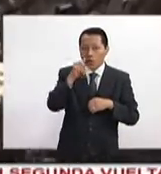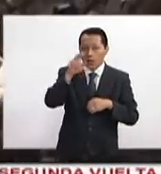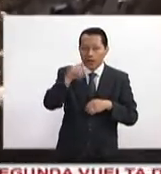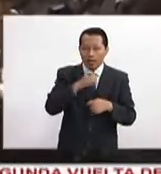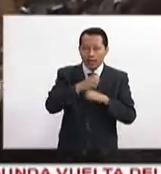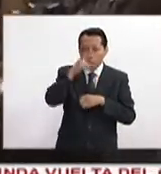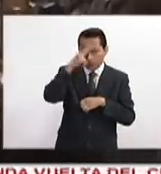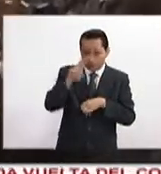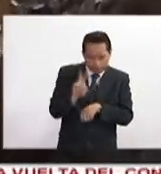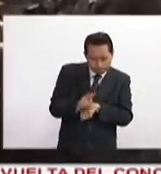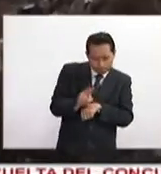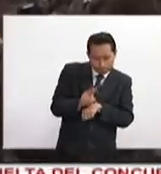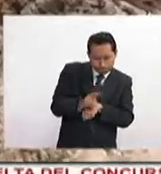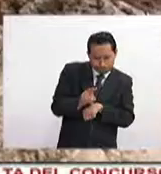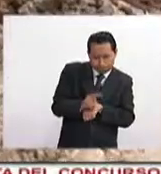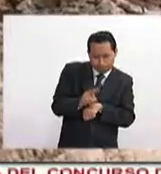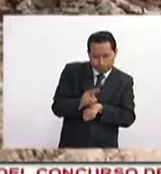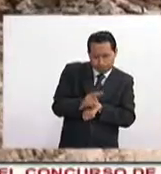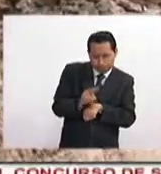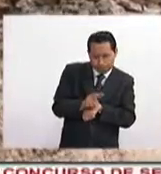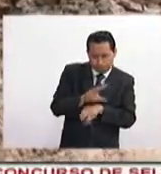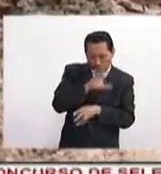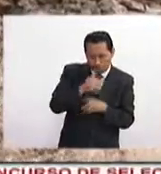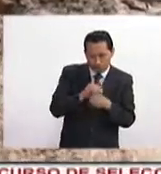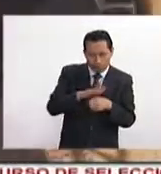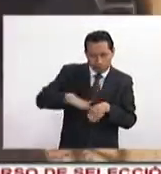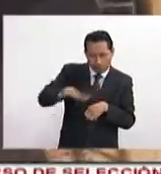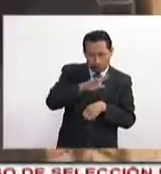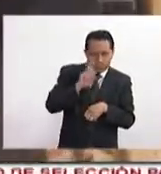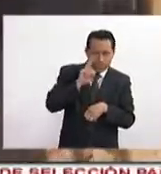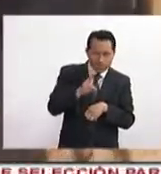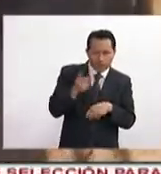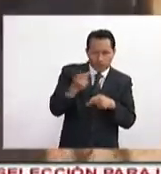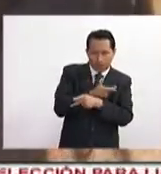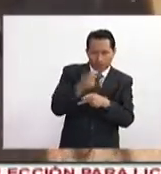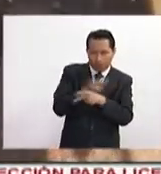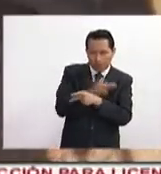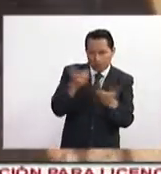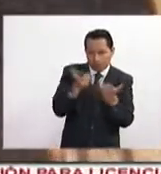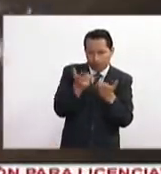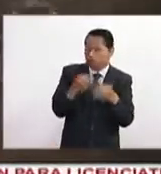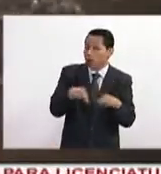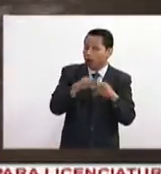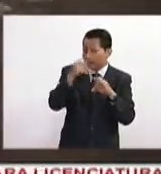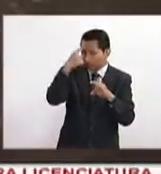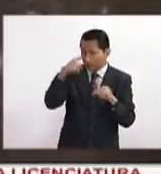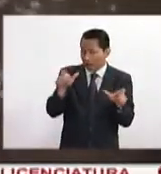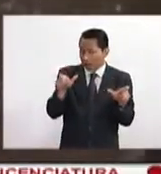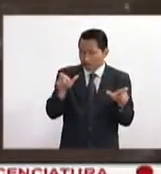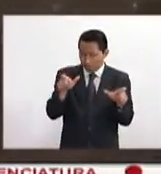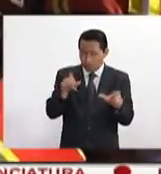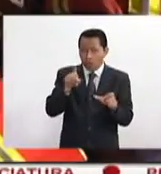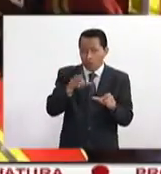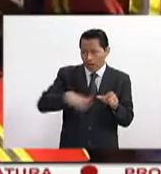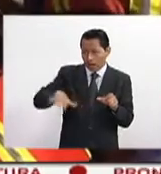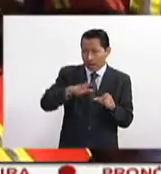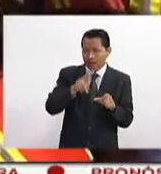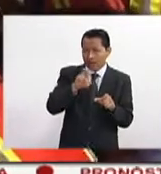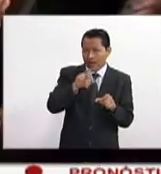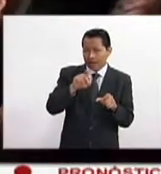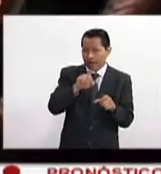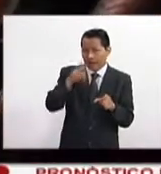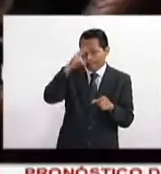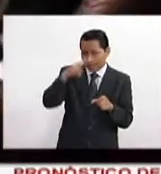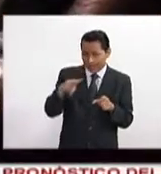de México. Recorrió el lugar y recibió los pormenores de los avances de esta obra fundamental para la seguridad hídrica del Valle de México.